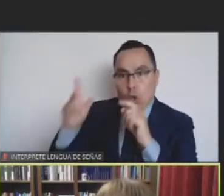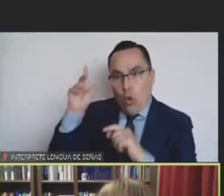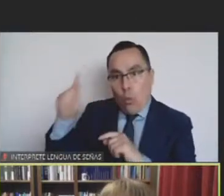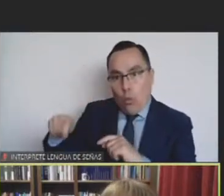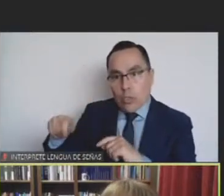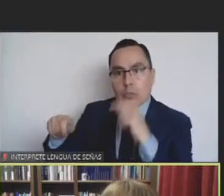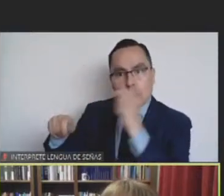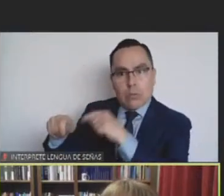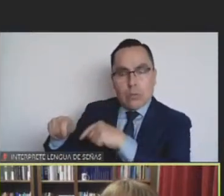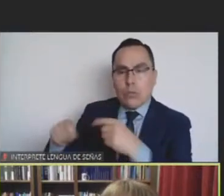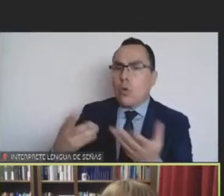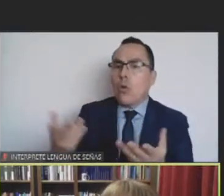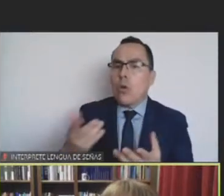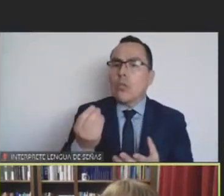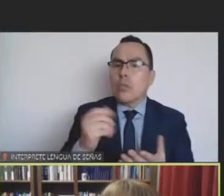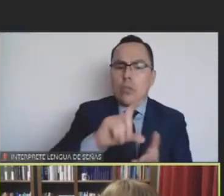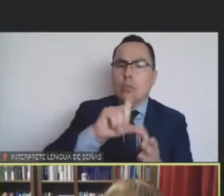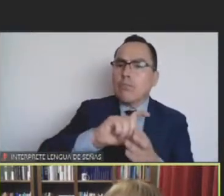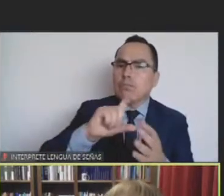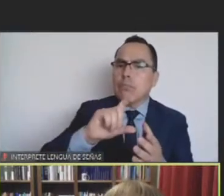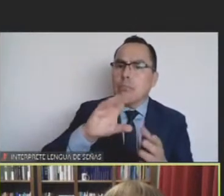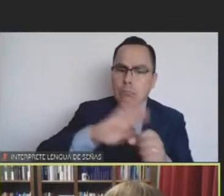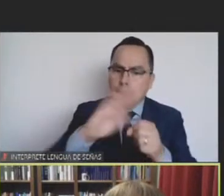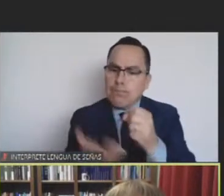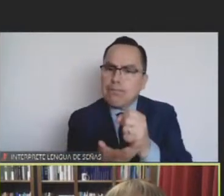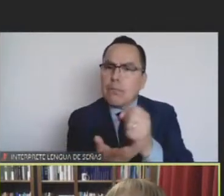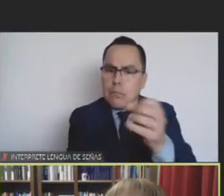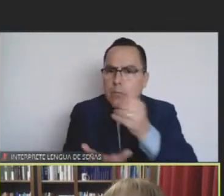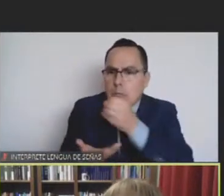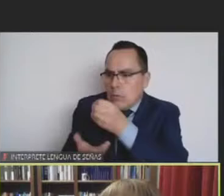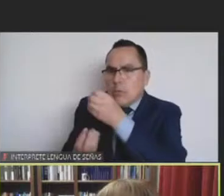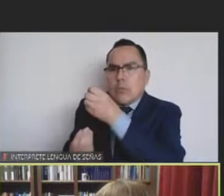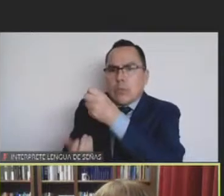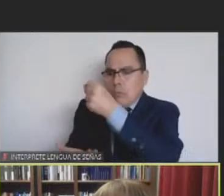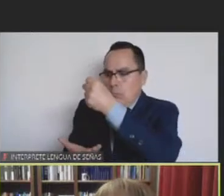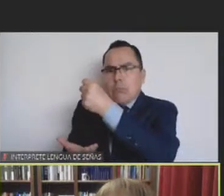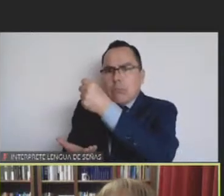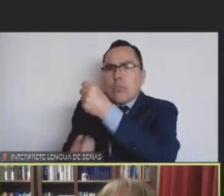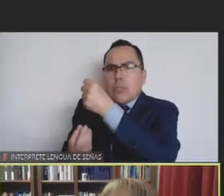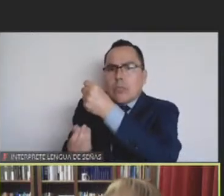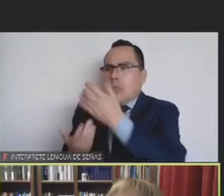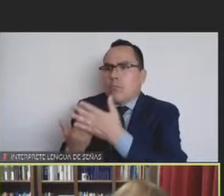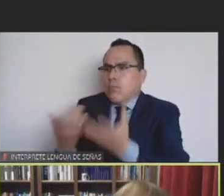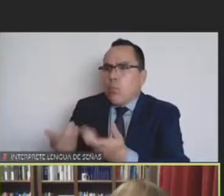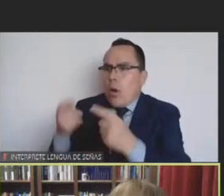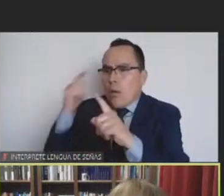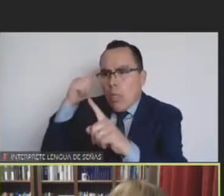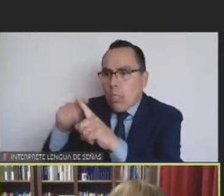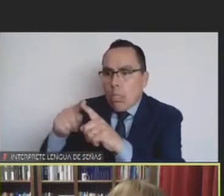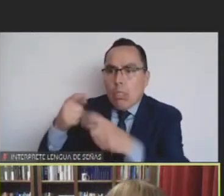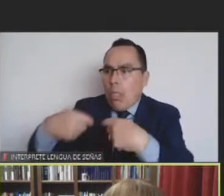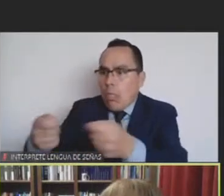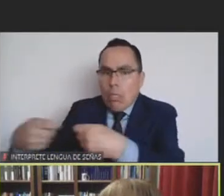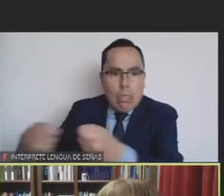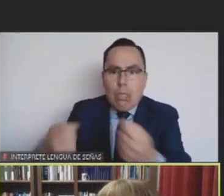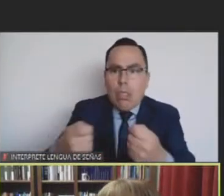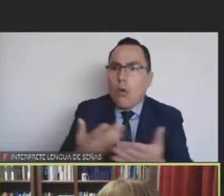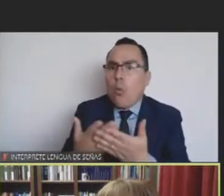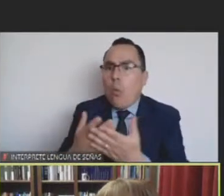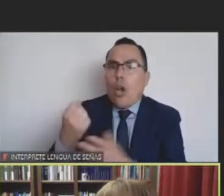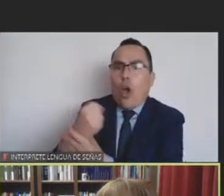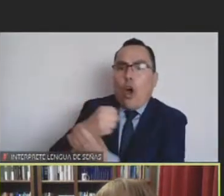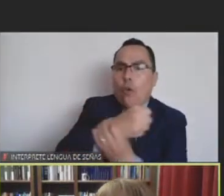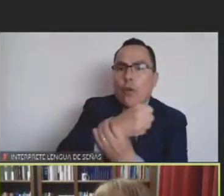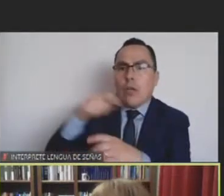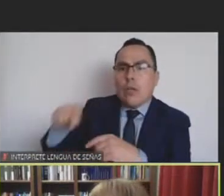emplean los recursos públicos destinados a la justicia, dónde se invierte, para qué, cuáles son los propósitos, cuáles son las obligaciones del Poder